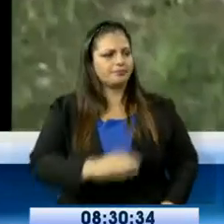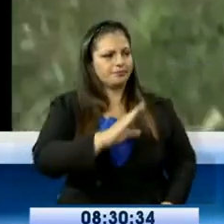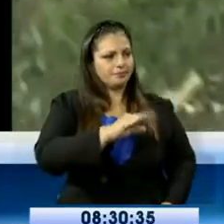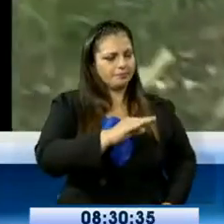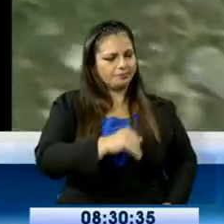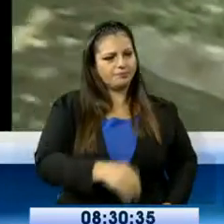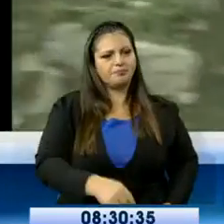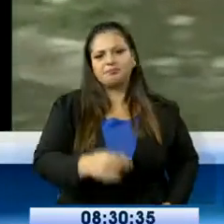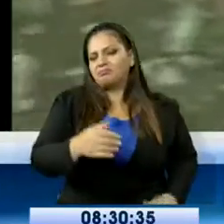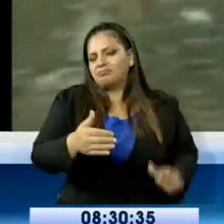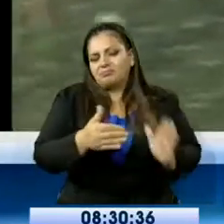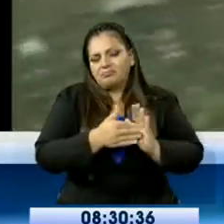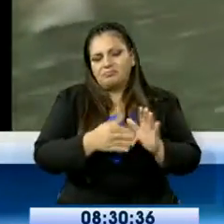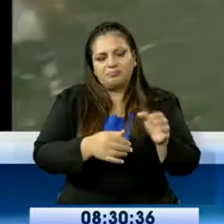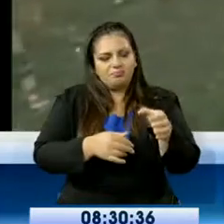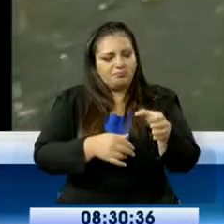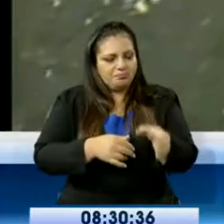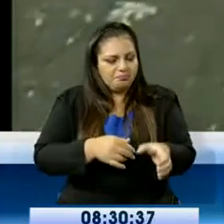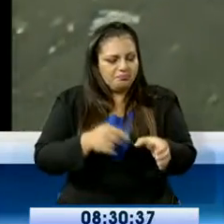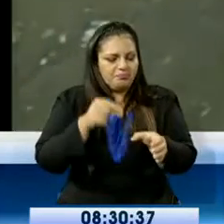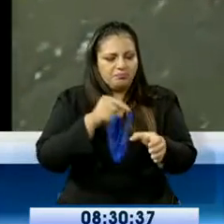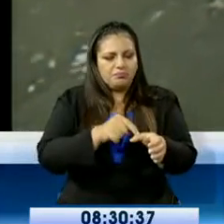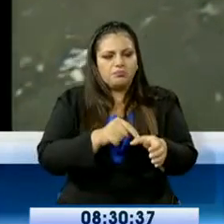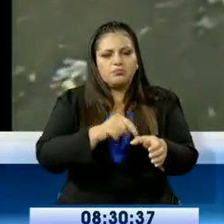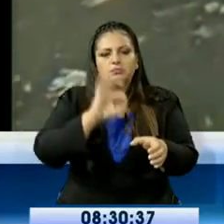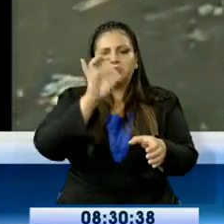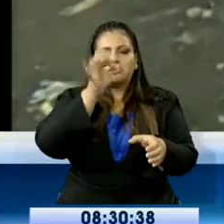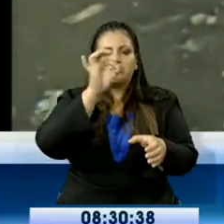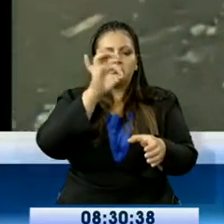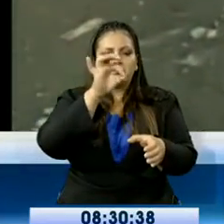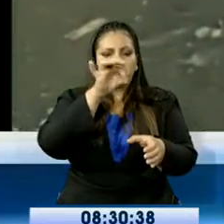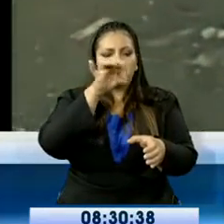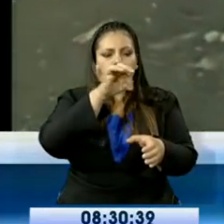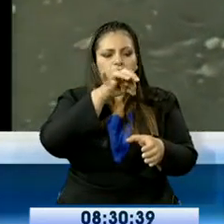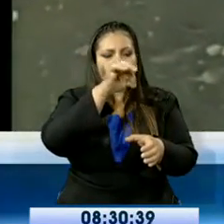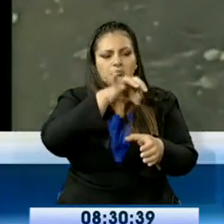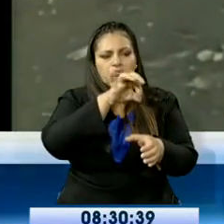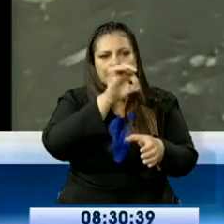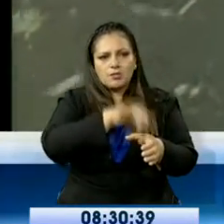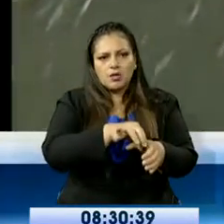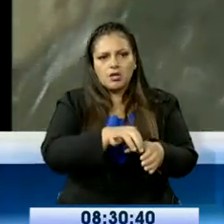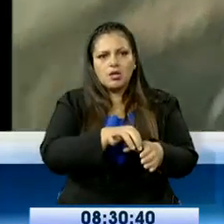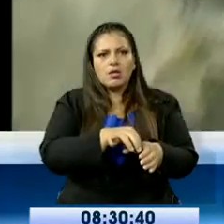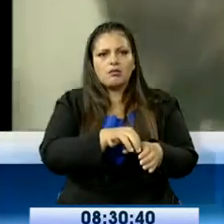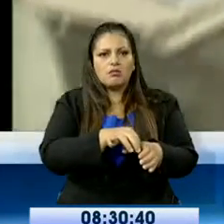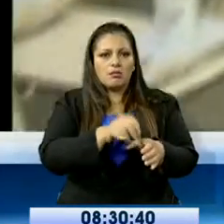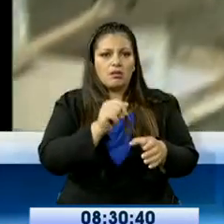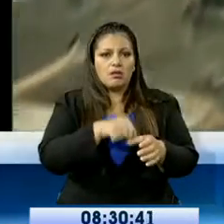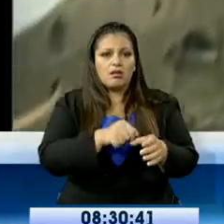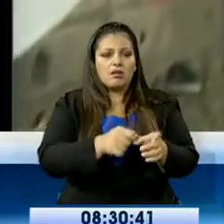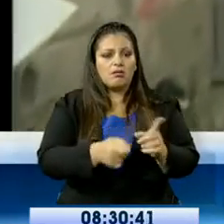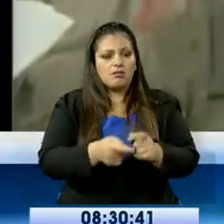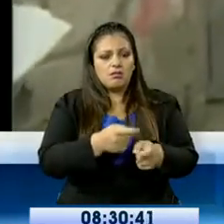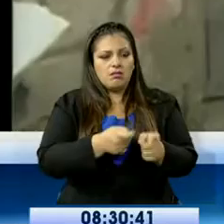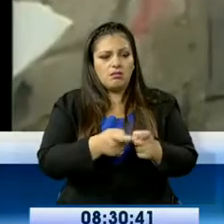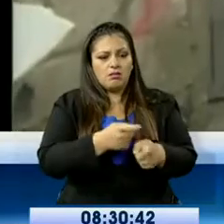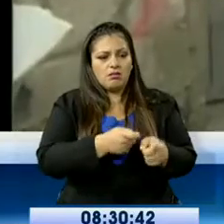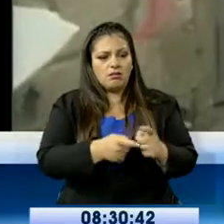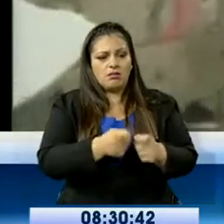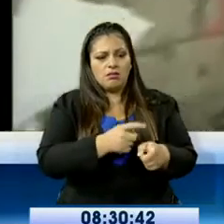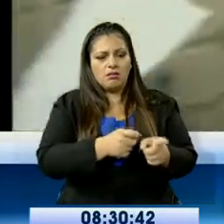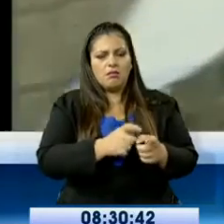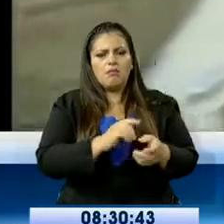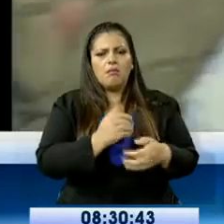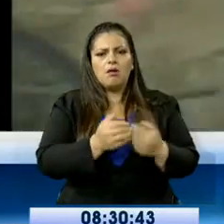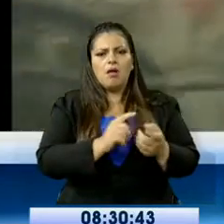larvas sus huesitos una gritas en cuánto tiempo ya están listos para contaminar y picadas quiero que todas las cuadras normalmente